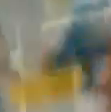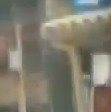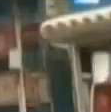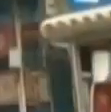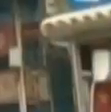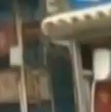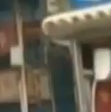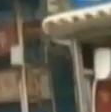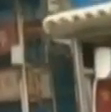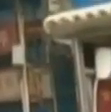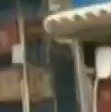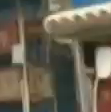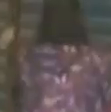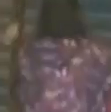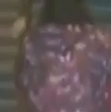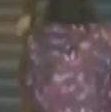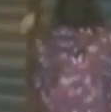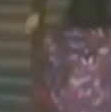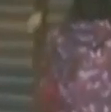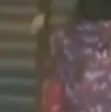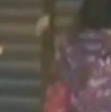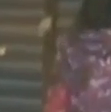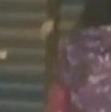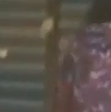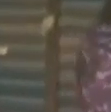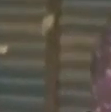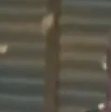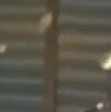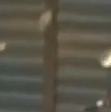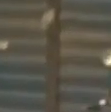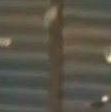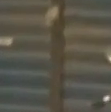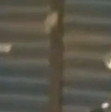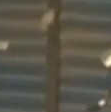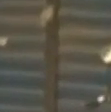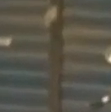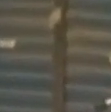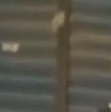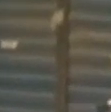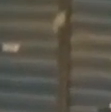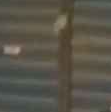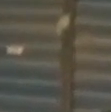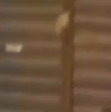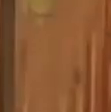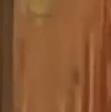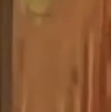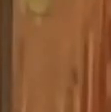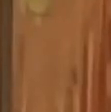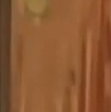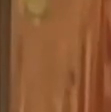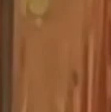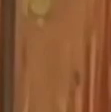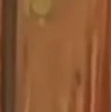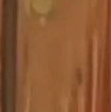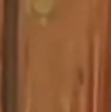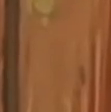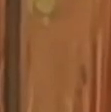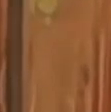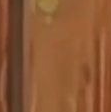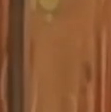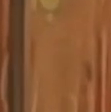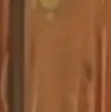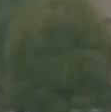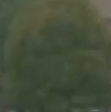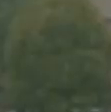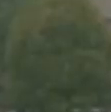Adelante, video. 17 de noviembre del 2019. Comenzó la historia que cambió el mundo en la provincia de Wuhan, China, cuando